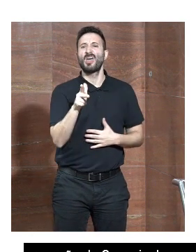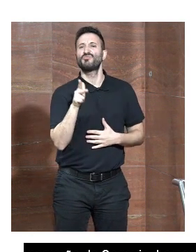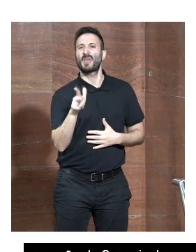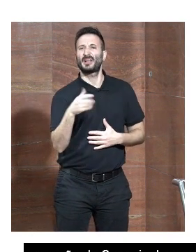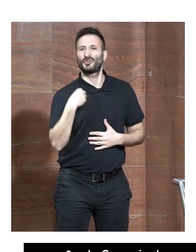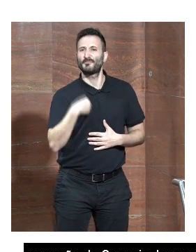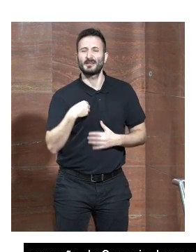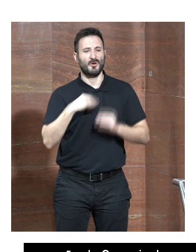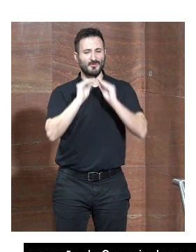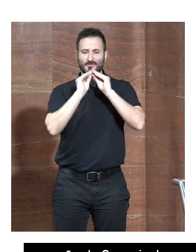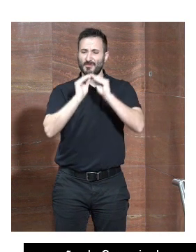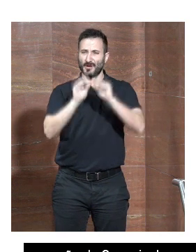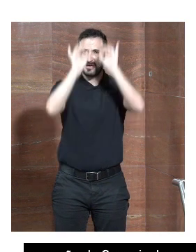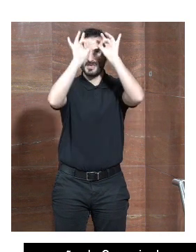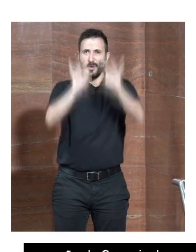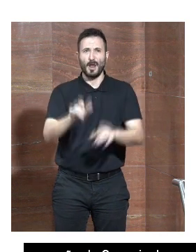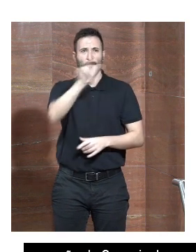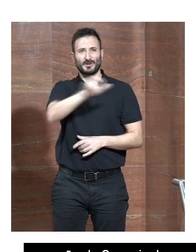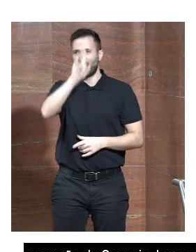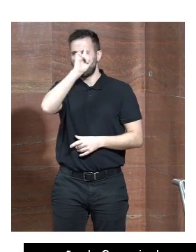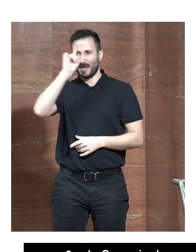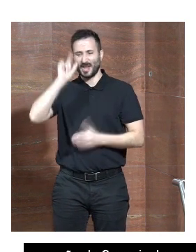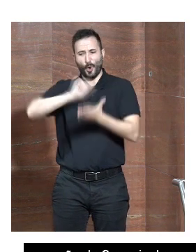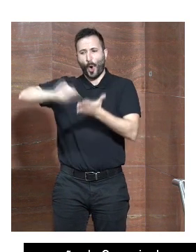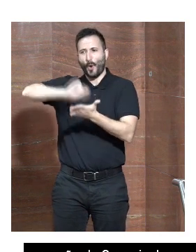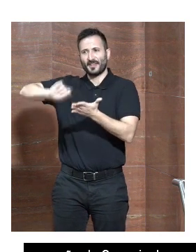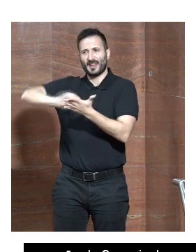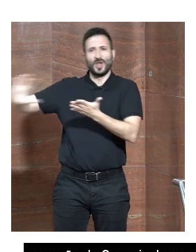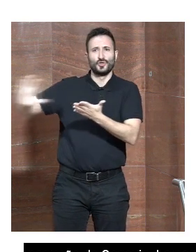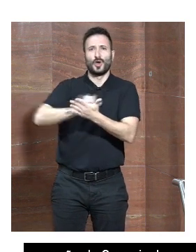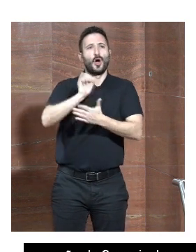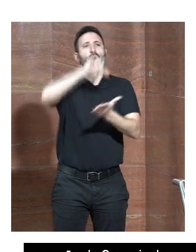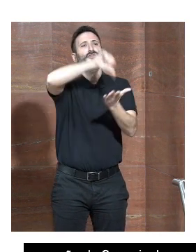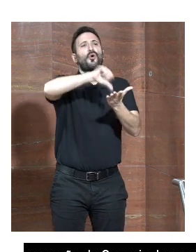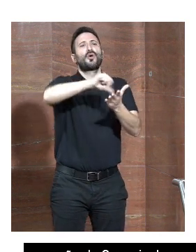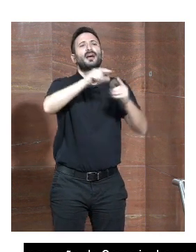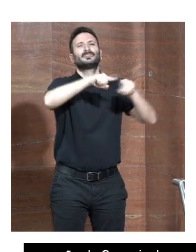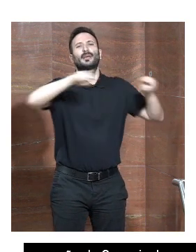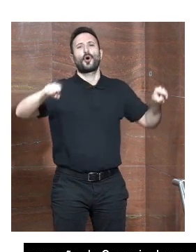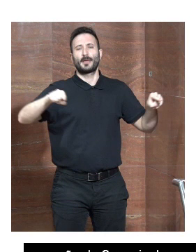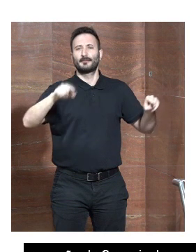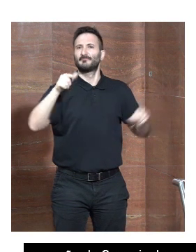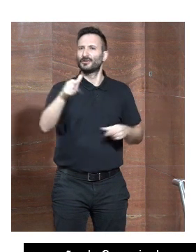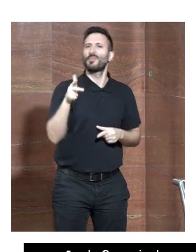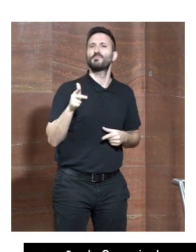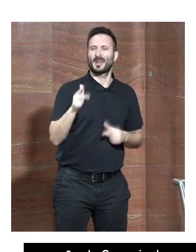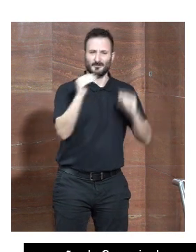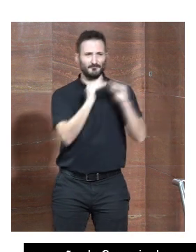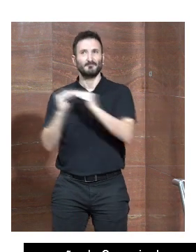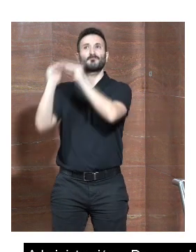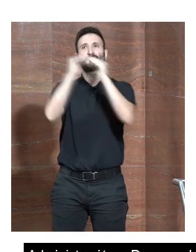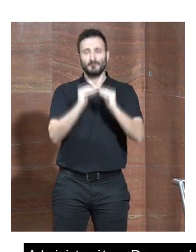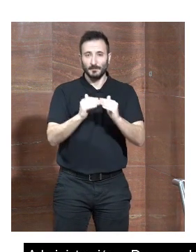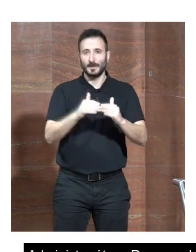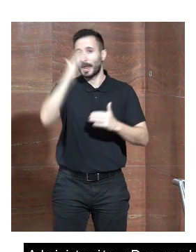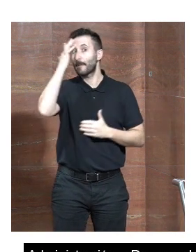hacer las mismas cosas que una persona en Madrid, con todas las oficinas, o en Segovia o en cualquier lado, eso sí que es igualar en derechos. Y luego ya